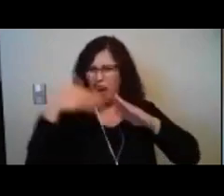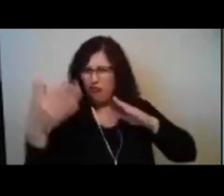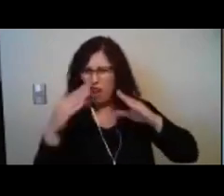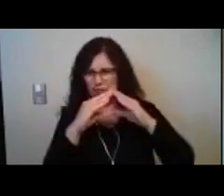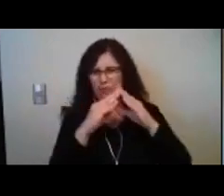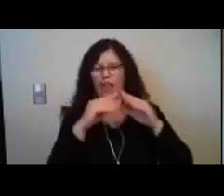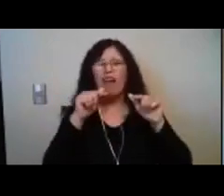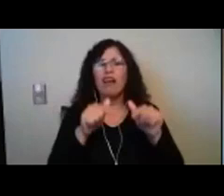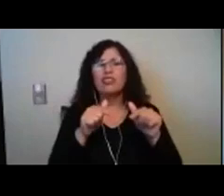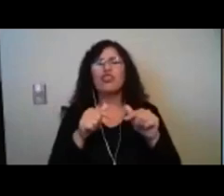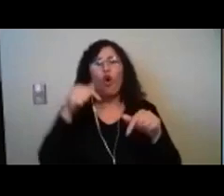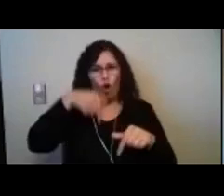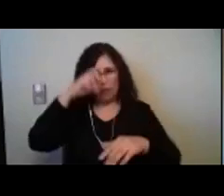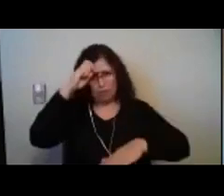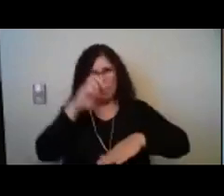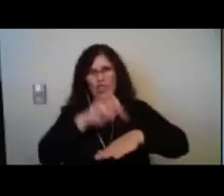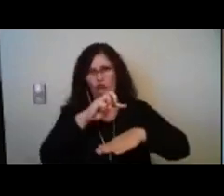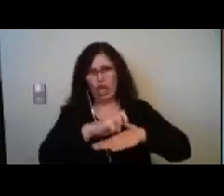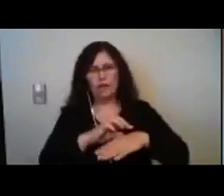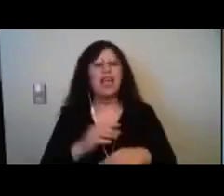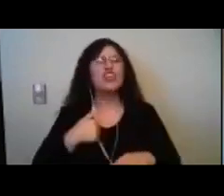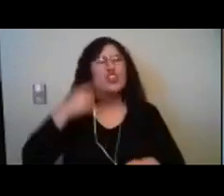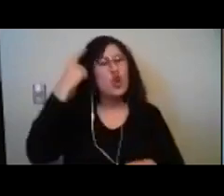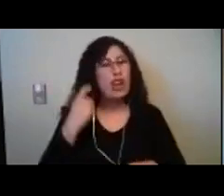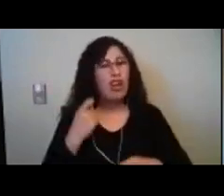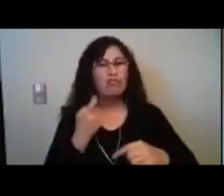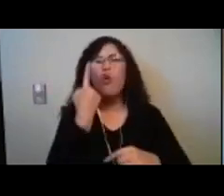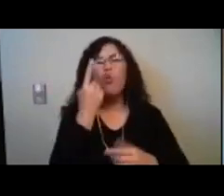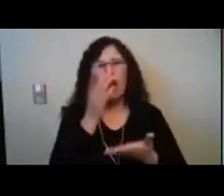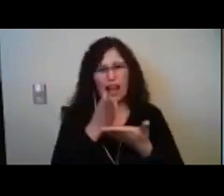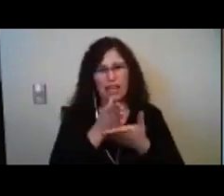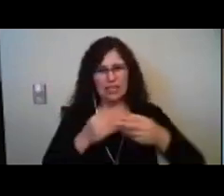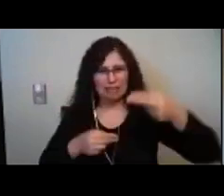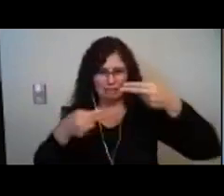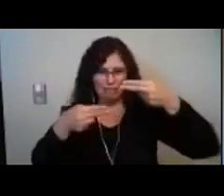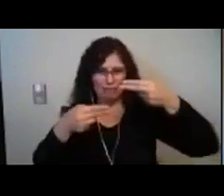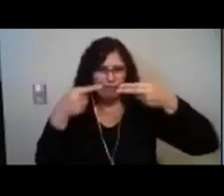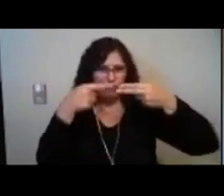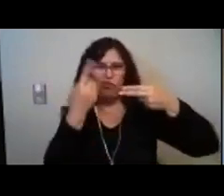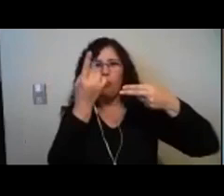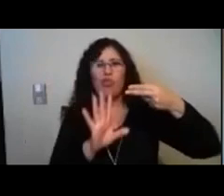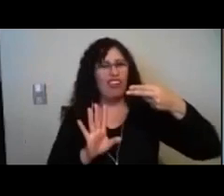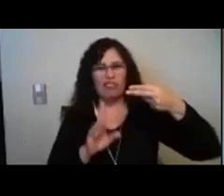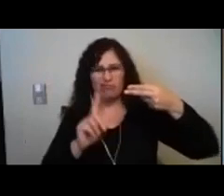Y básicamente va a ser eso, yo creo que va a ser un solo bloque y posterior a la clase, para mañana,